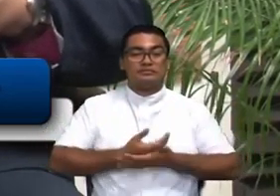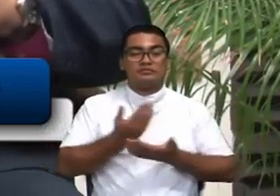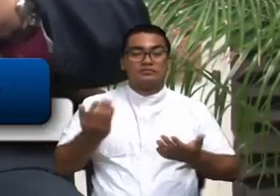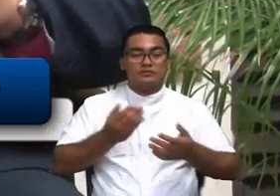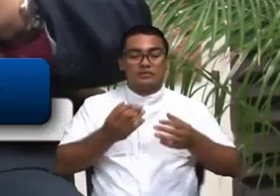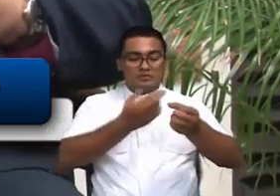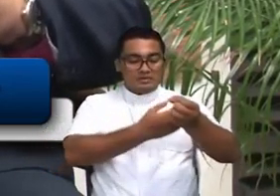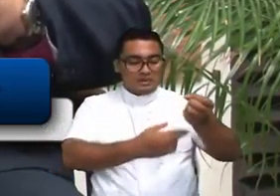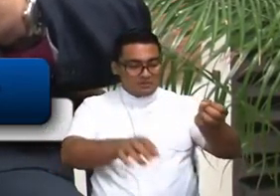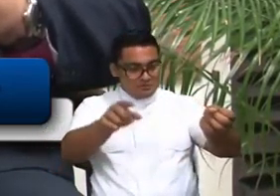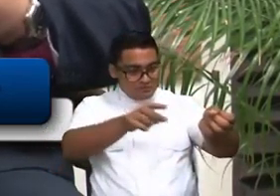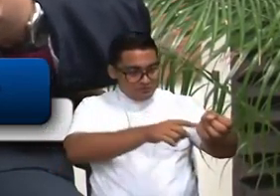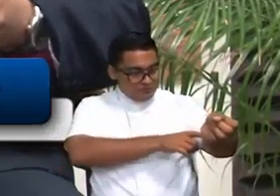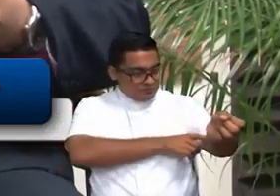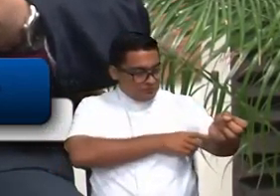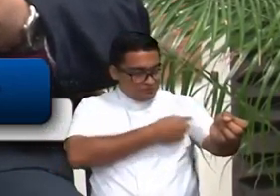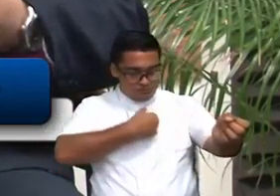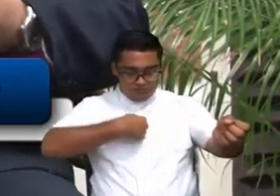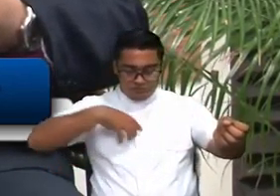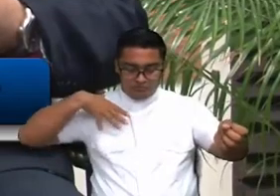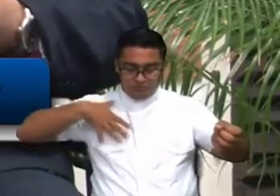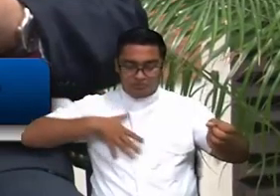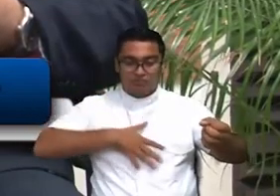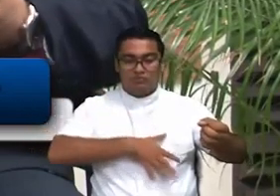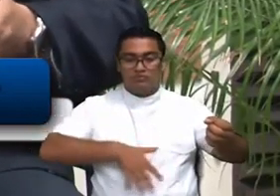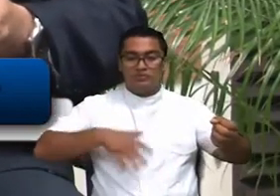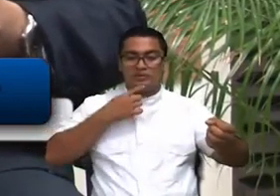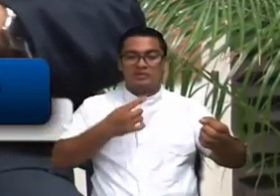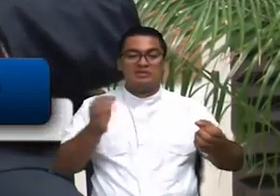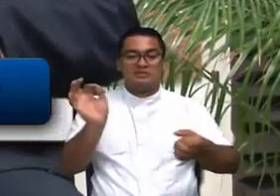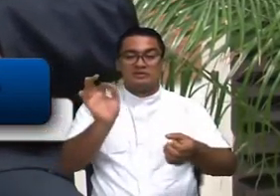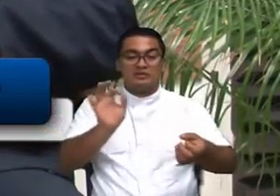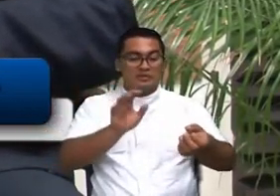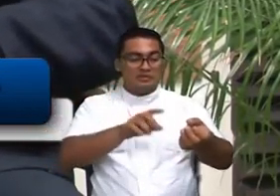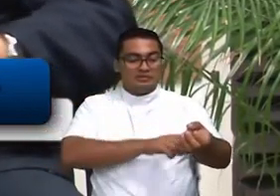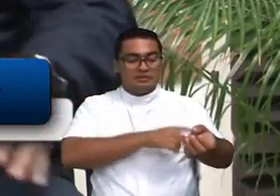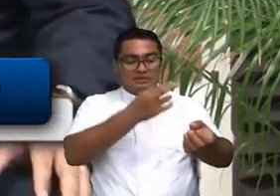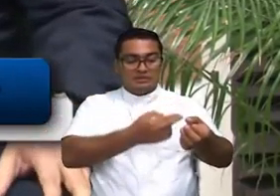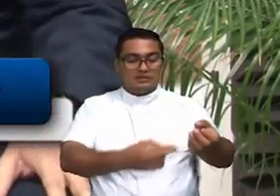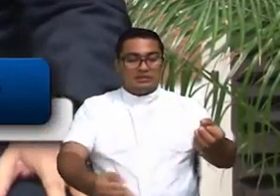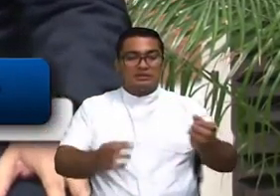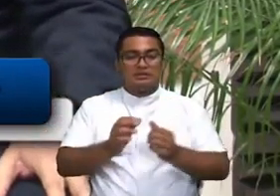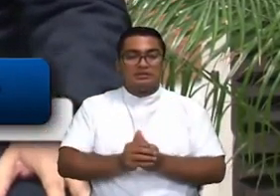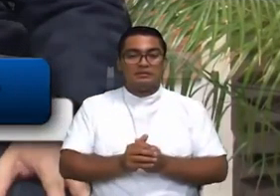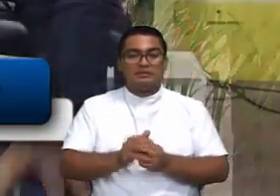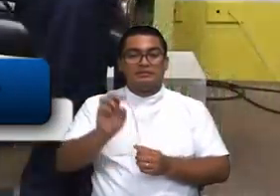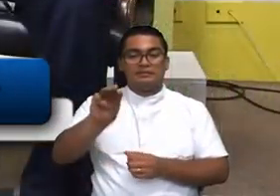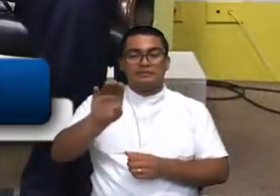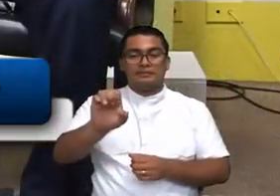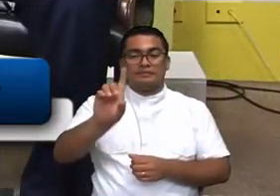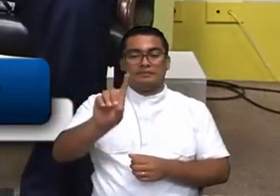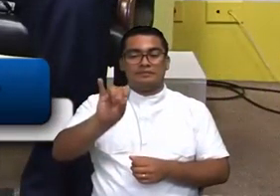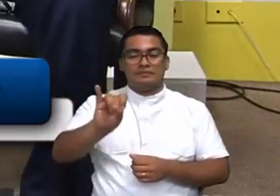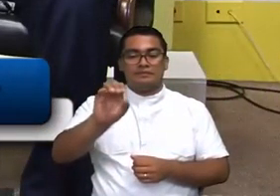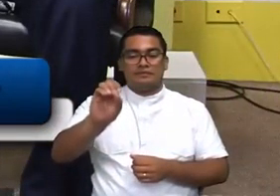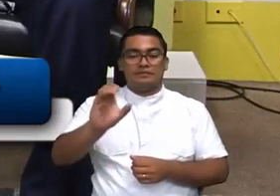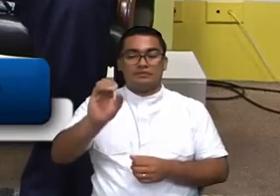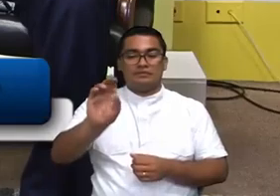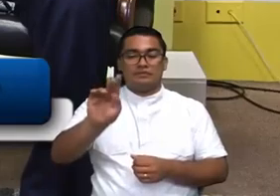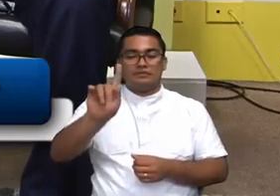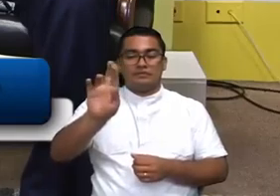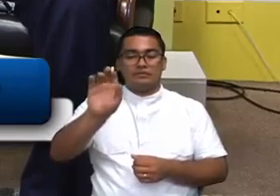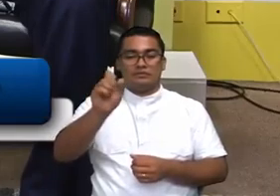vasos sanguíneos, que haya una nueva formación de vasos sanguíneos. Ese medio de contraste es muy importante. Se inyecta. Así